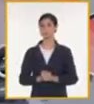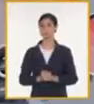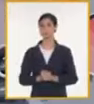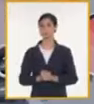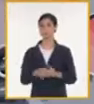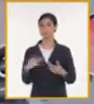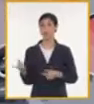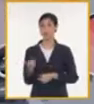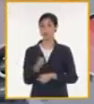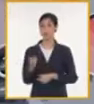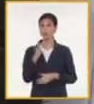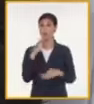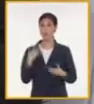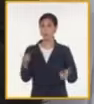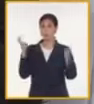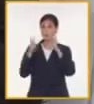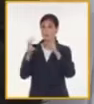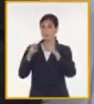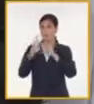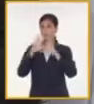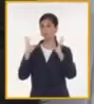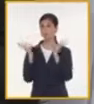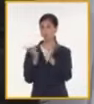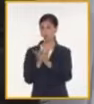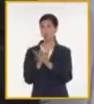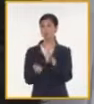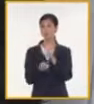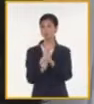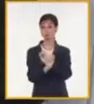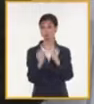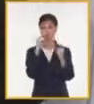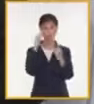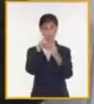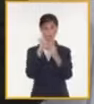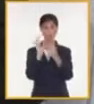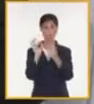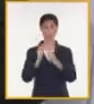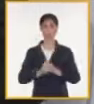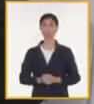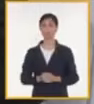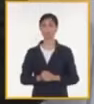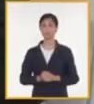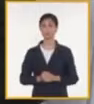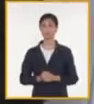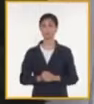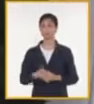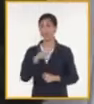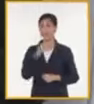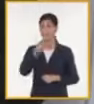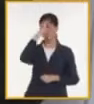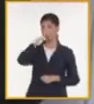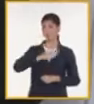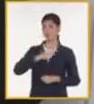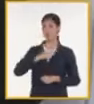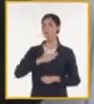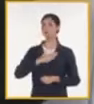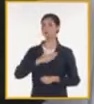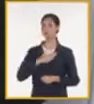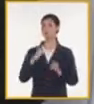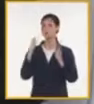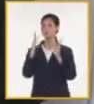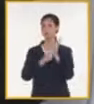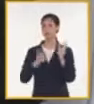ambos entre ambos países Exacto como resultado de estos eventos nuestro país en julio del